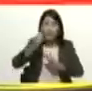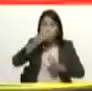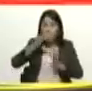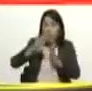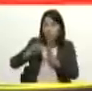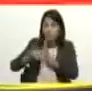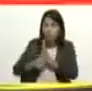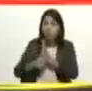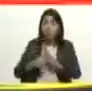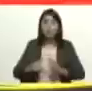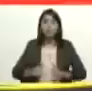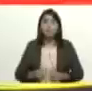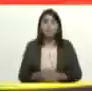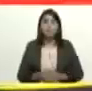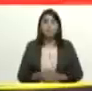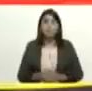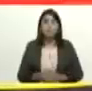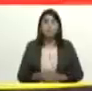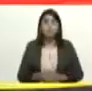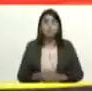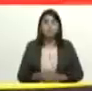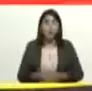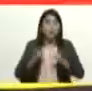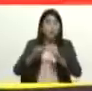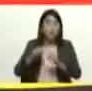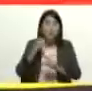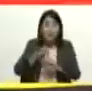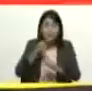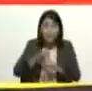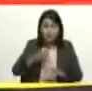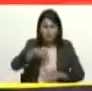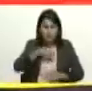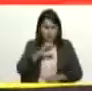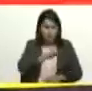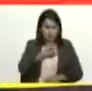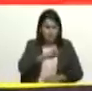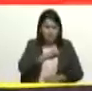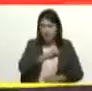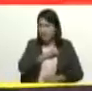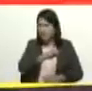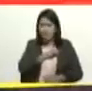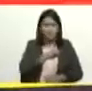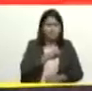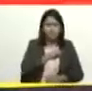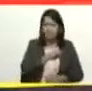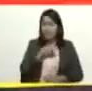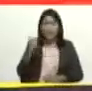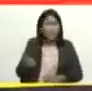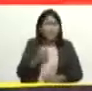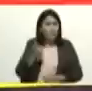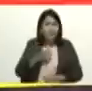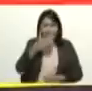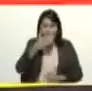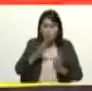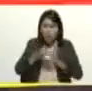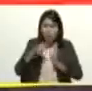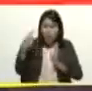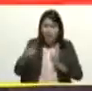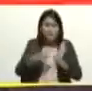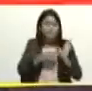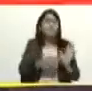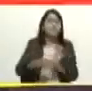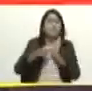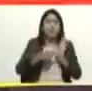al contrario, nos pone a la ofensiva. No nos da temor destapar los hechos de corrupción donde haya corrupción, porque creemos